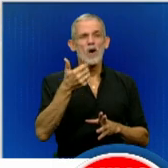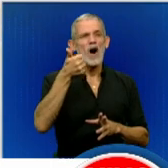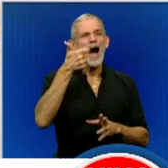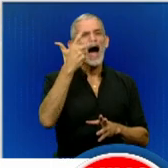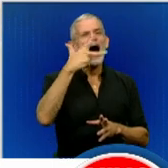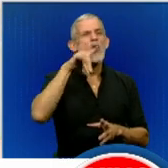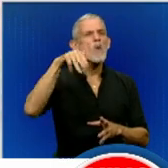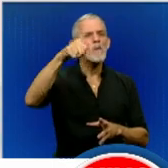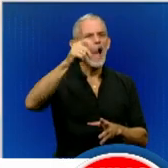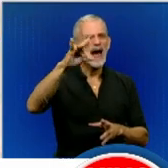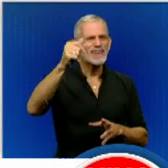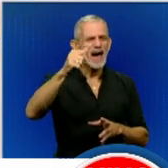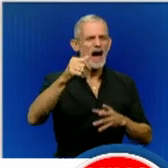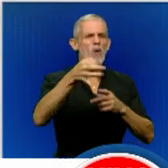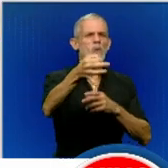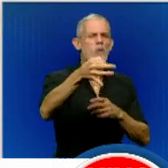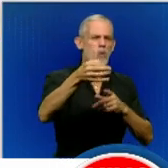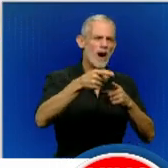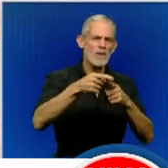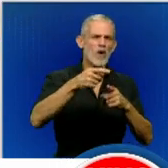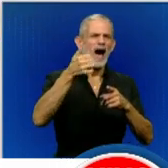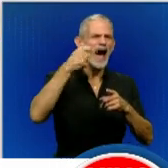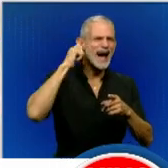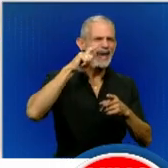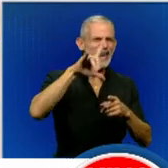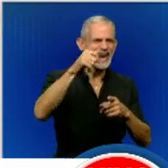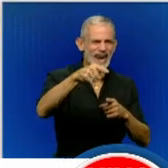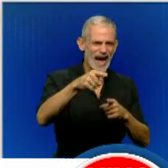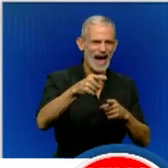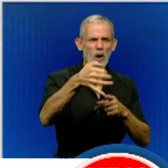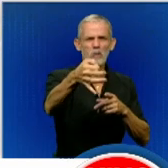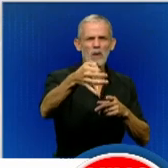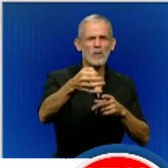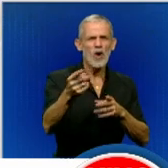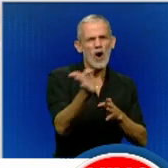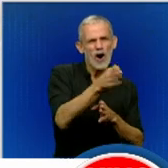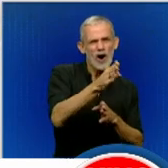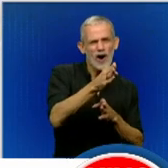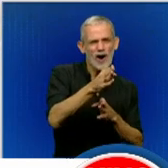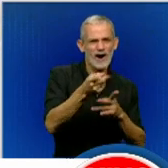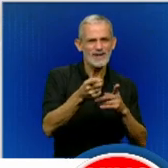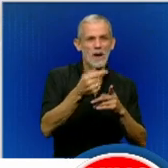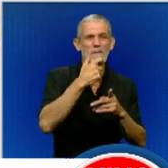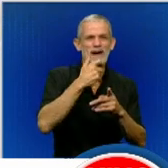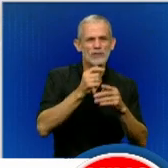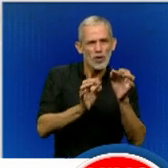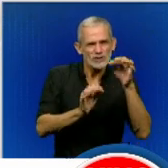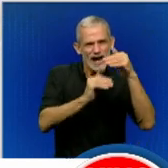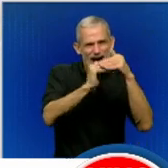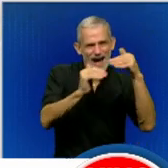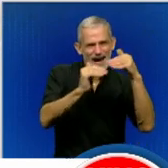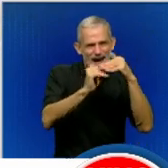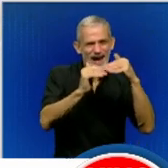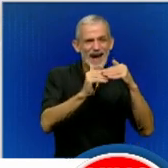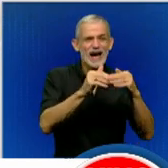agardo del águila pueblos del oeste de mi provincia que estan lindantes a la provincia de mendoza no